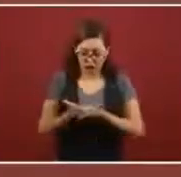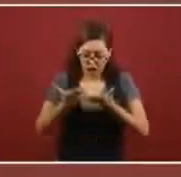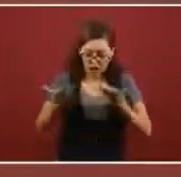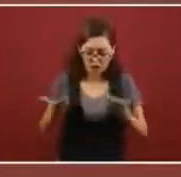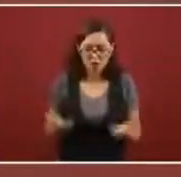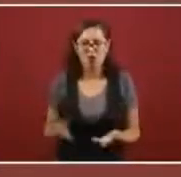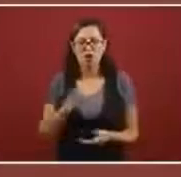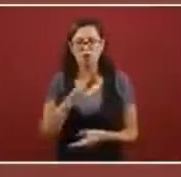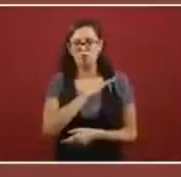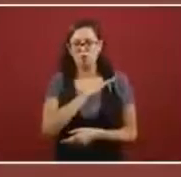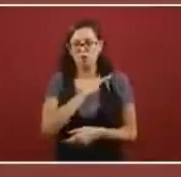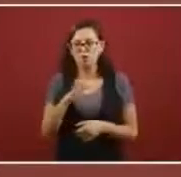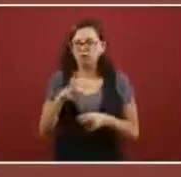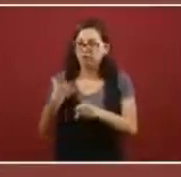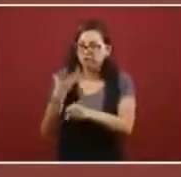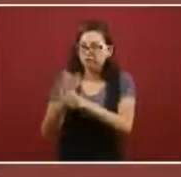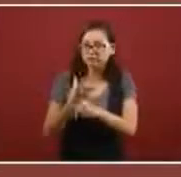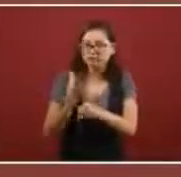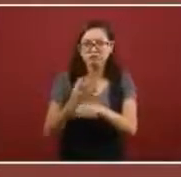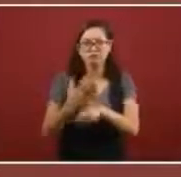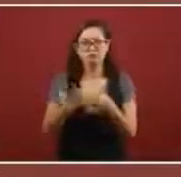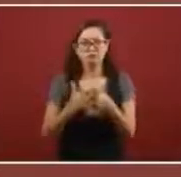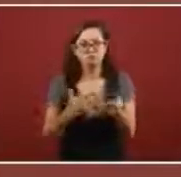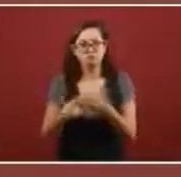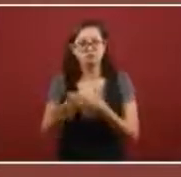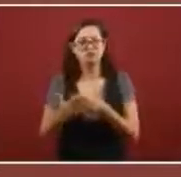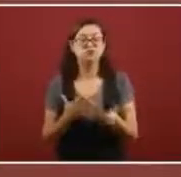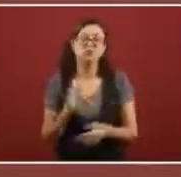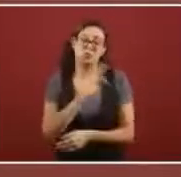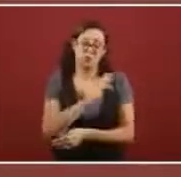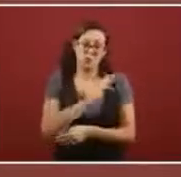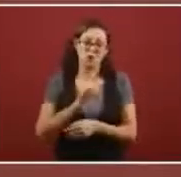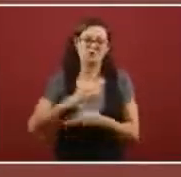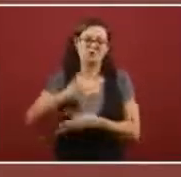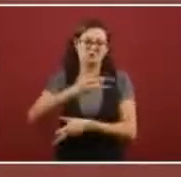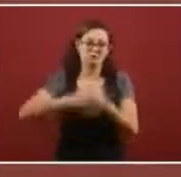pueden generar más energía,